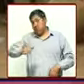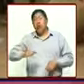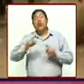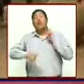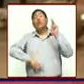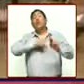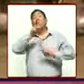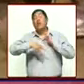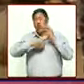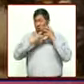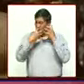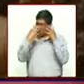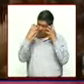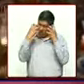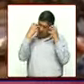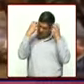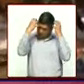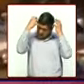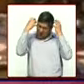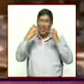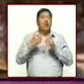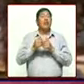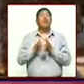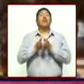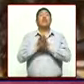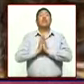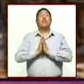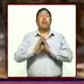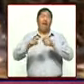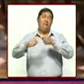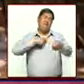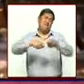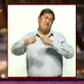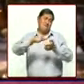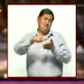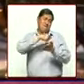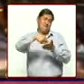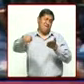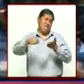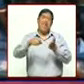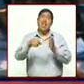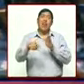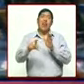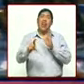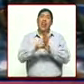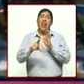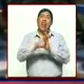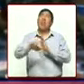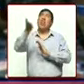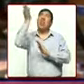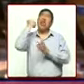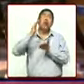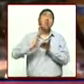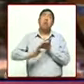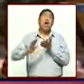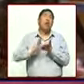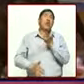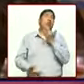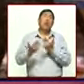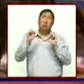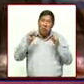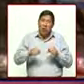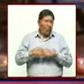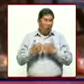de la población, Denise. La población que está pidiendo la abrogación de una vez por todas de las leyes incendiarias, que son